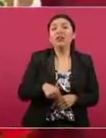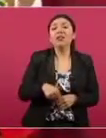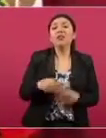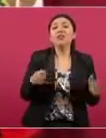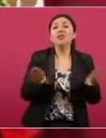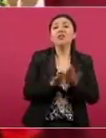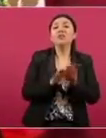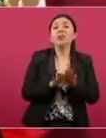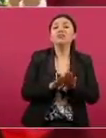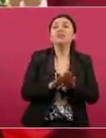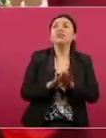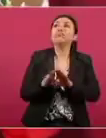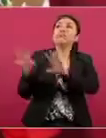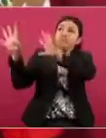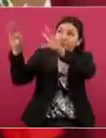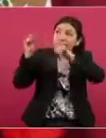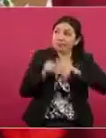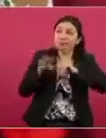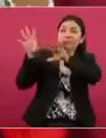y